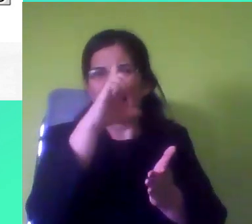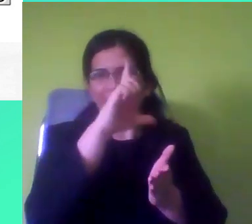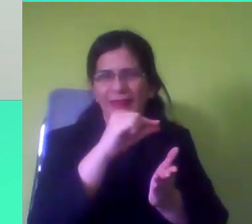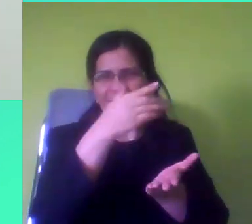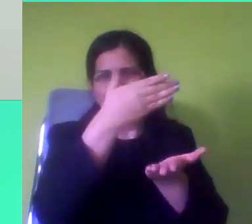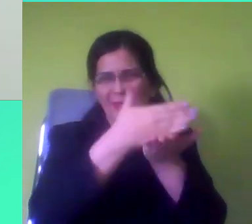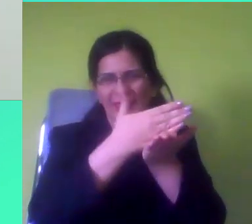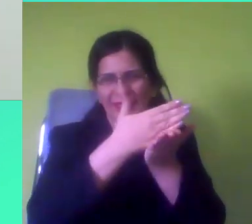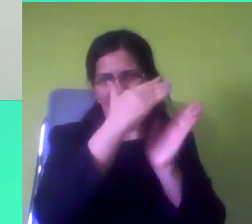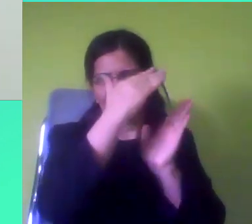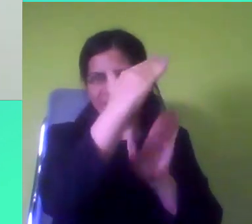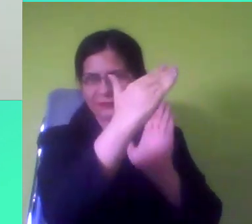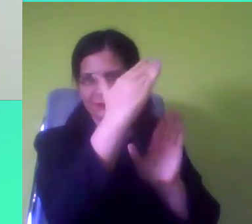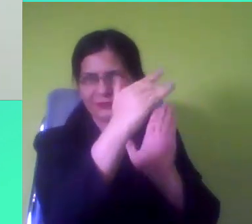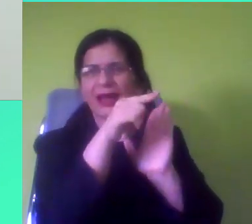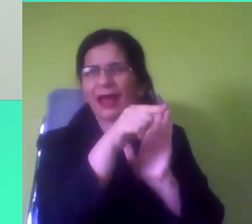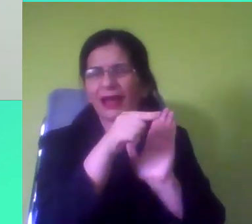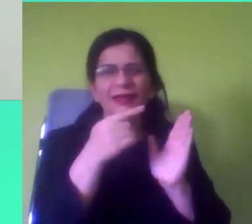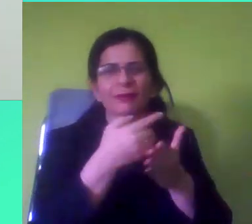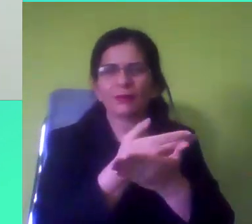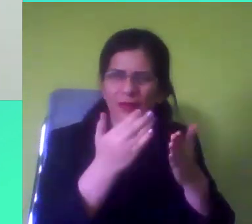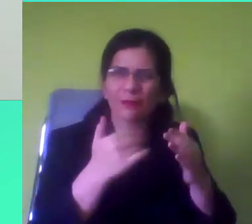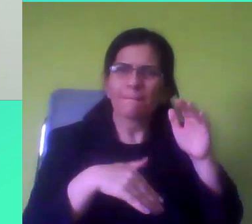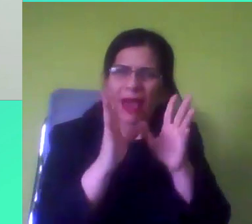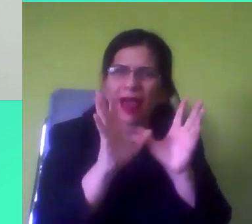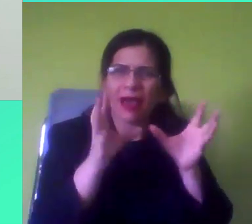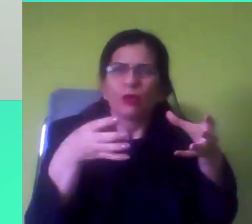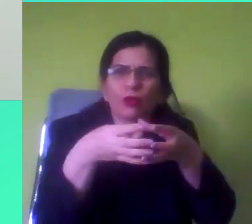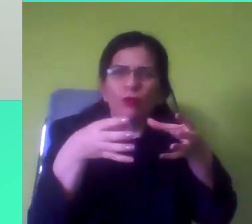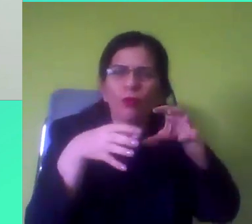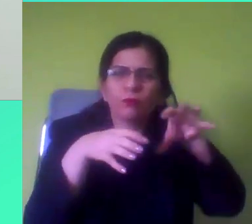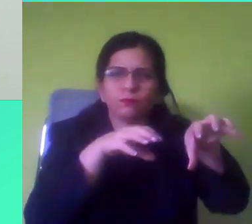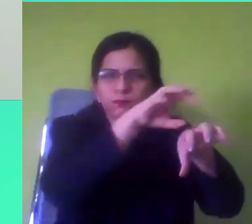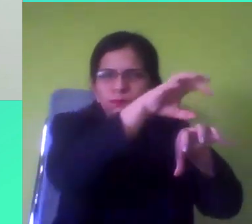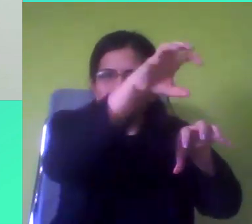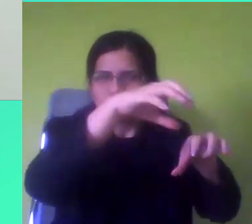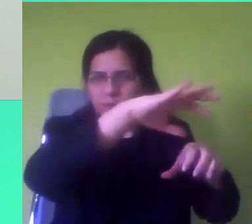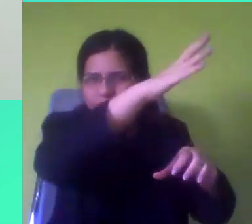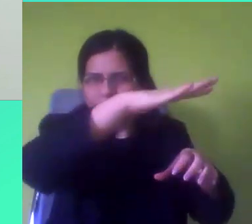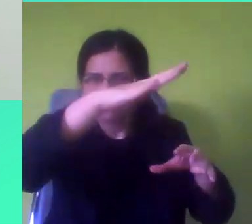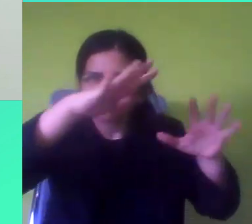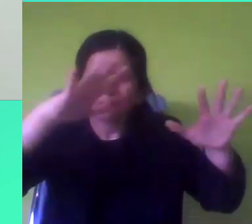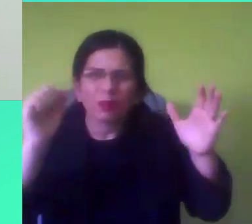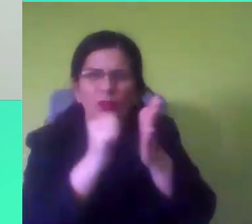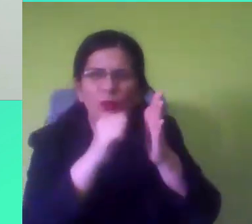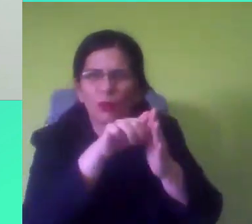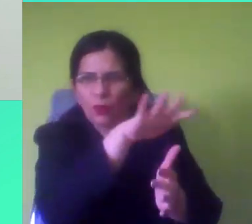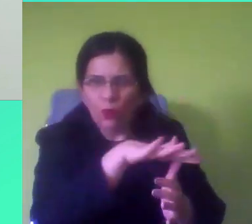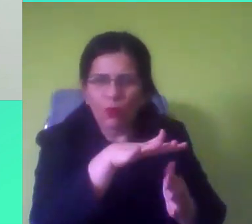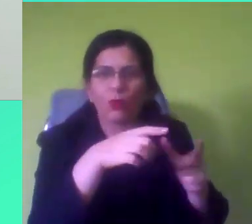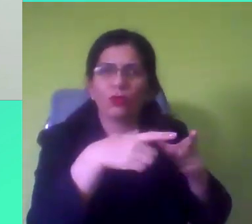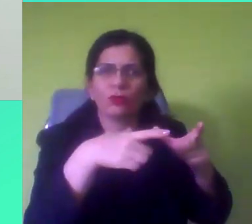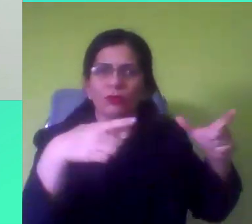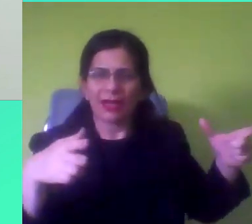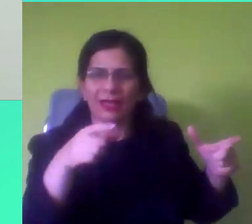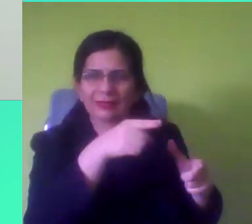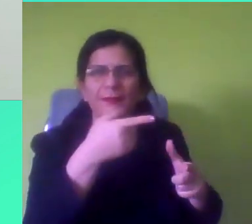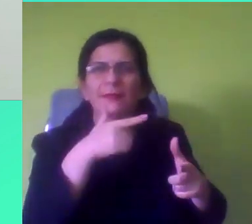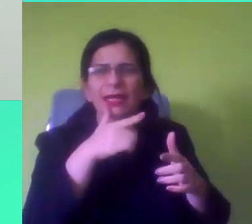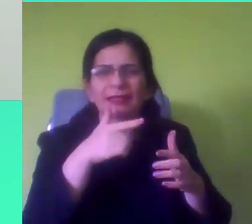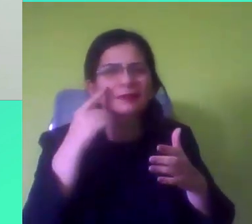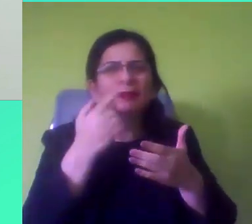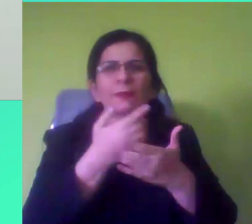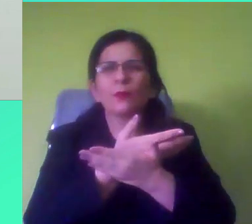De hecho, es la región donde hay mayor número de glaciares de todo el país, y que también está ocupando una superficie bastante importante. Sería la